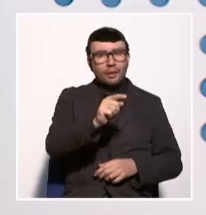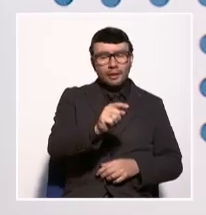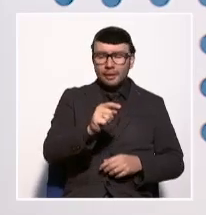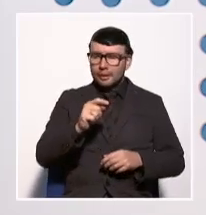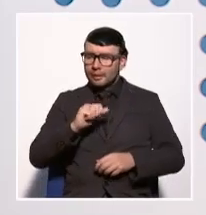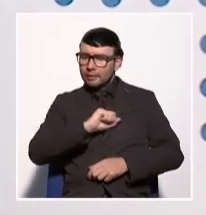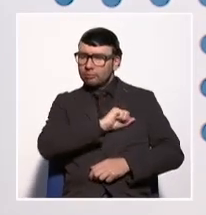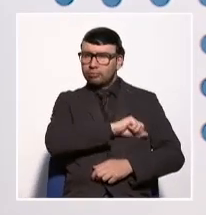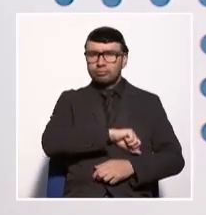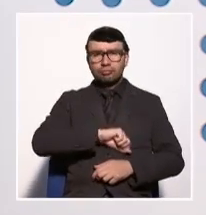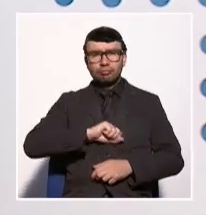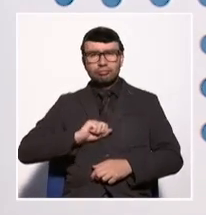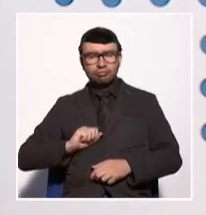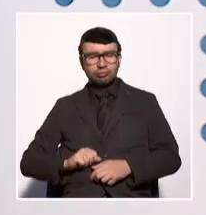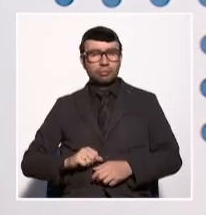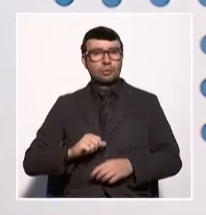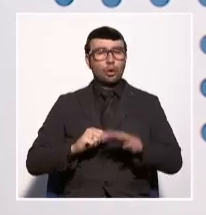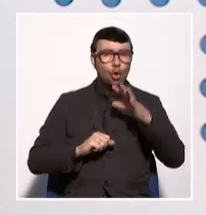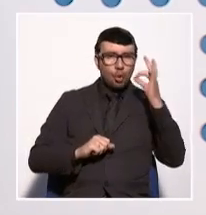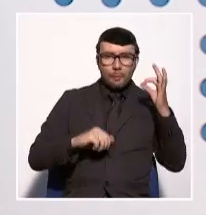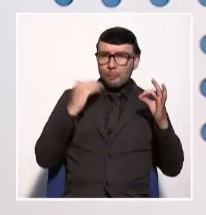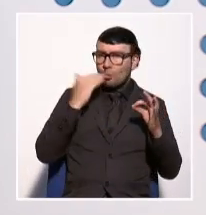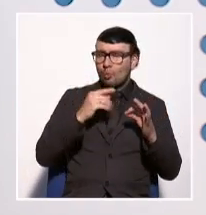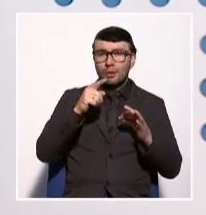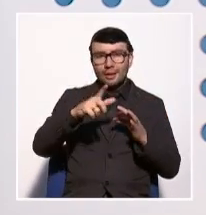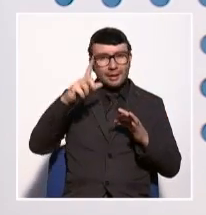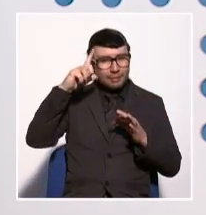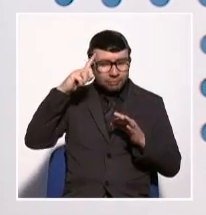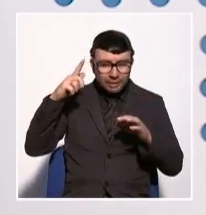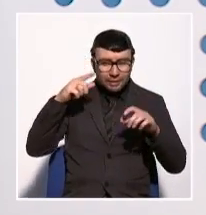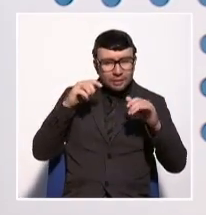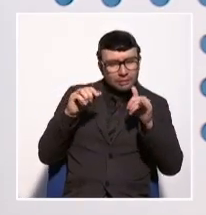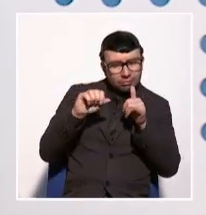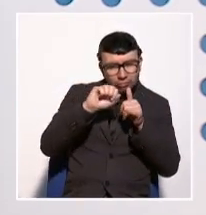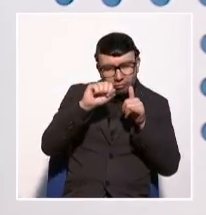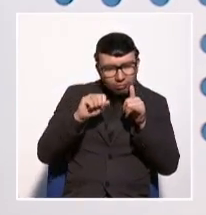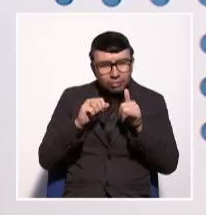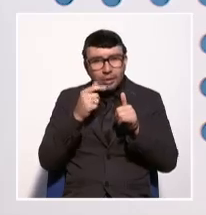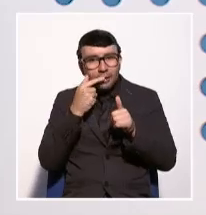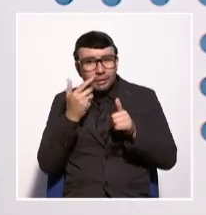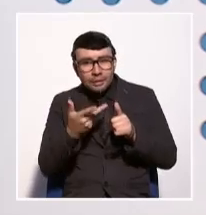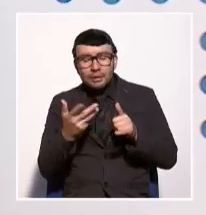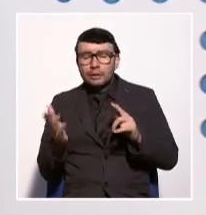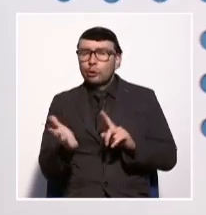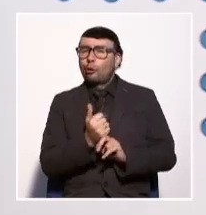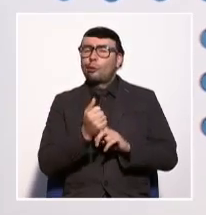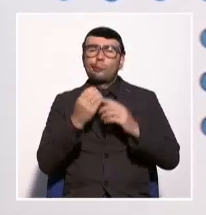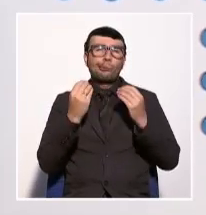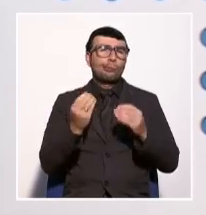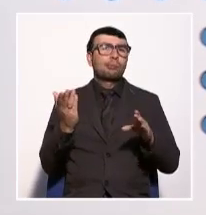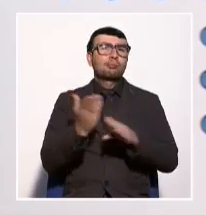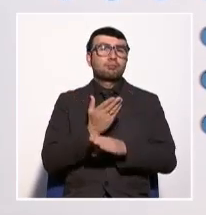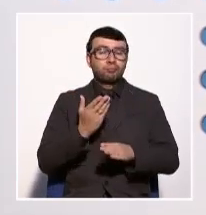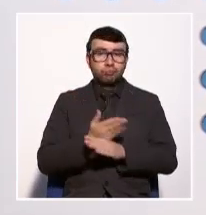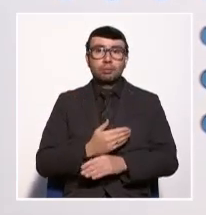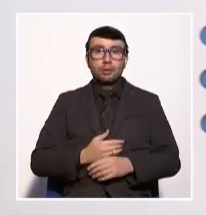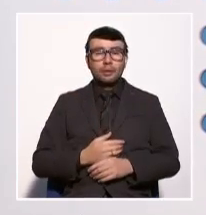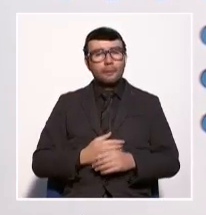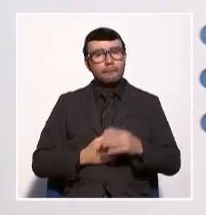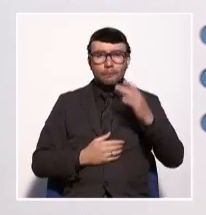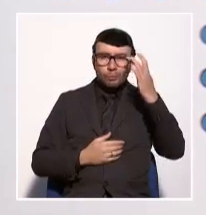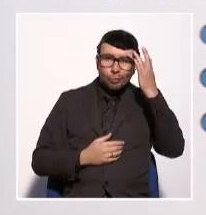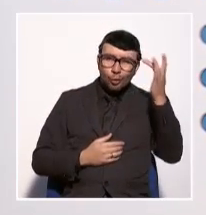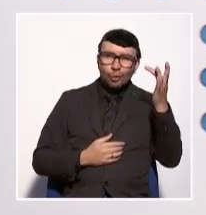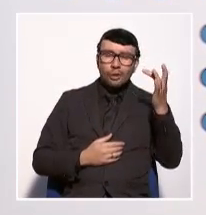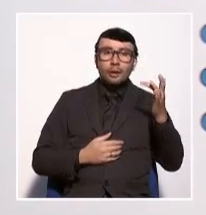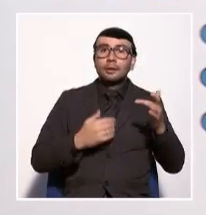ginecólogos y ginecólogas ni que decir lo que estamos encontrando cantidad de problemas porque salimos de